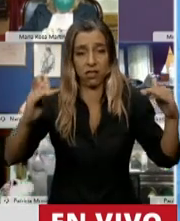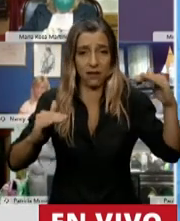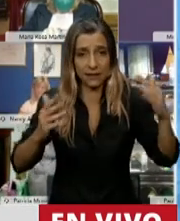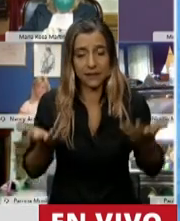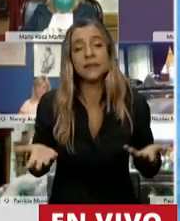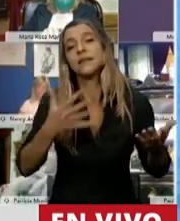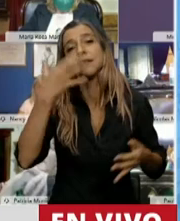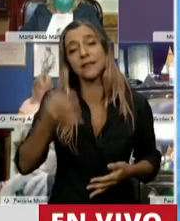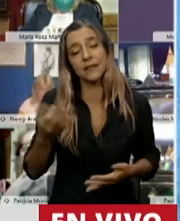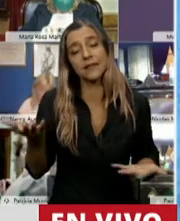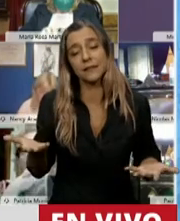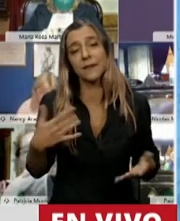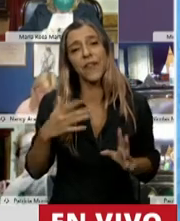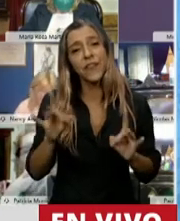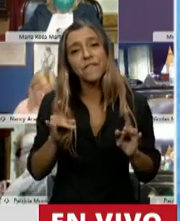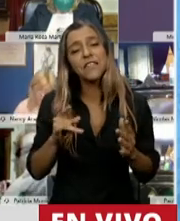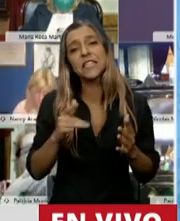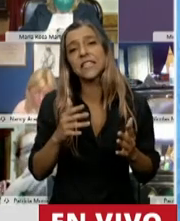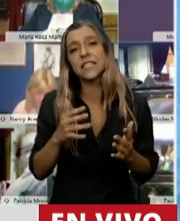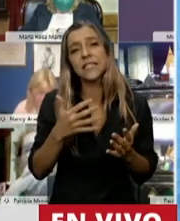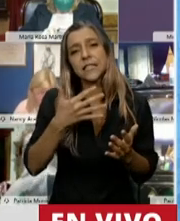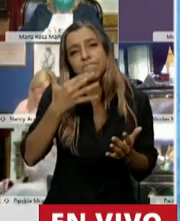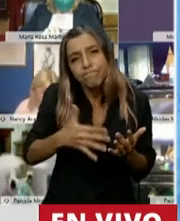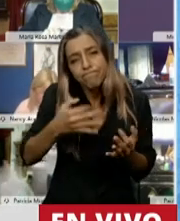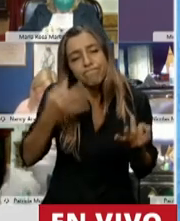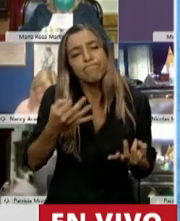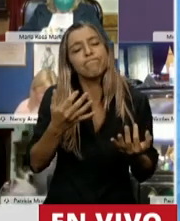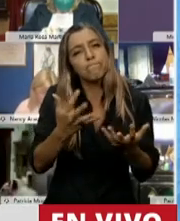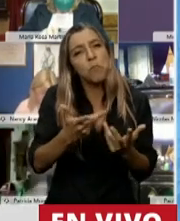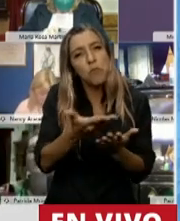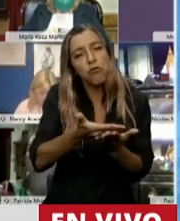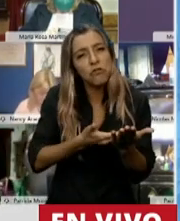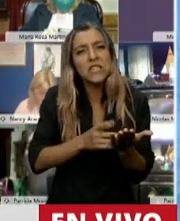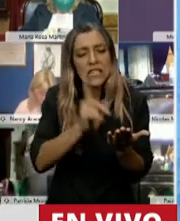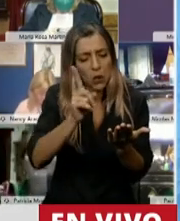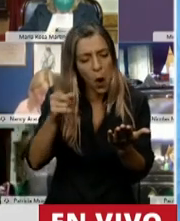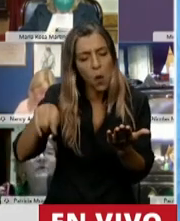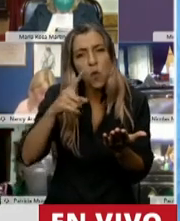La verdad que cuesta interpretar este proyecto, algunos han intentado hacerlo,